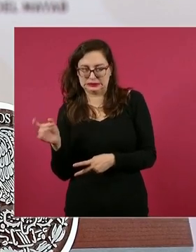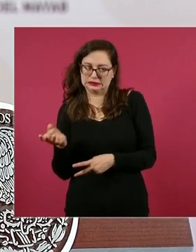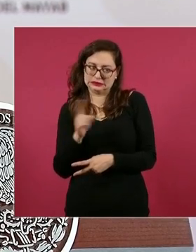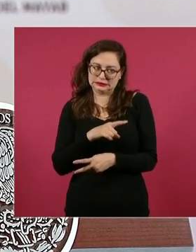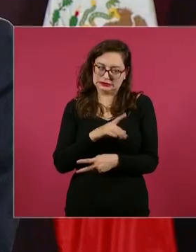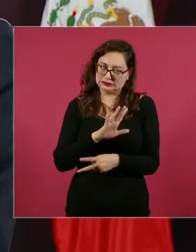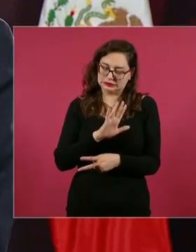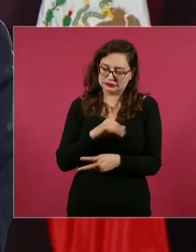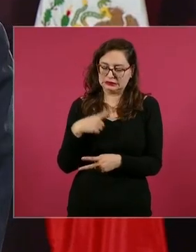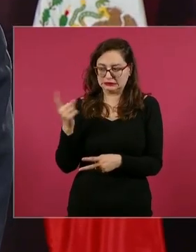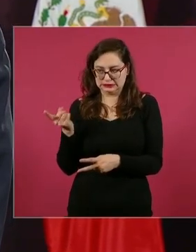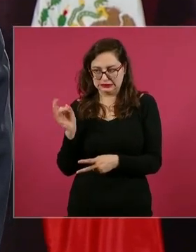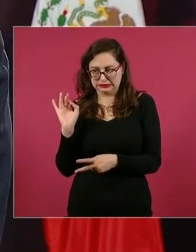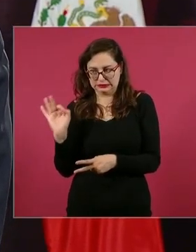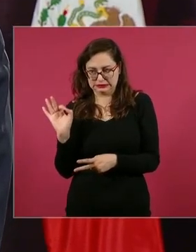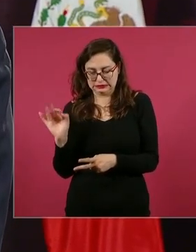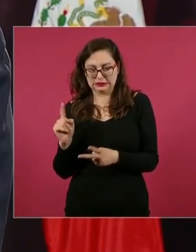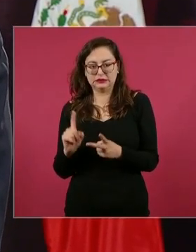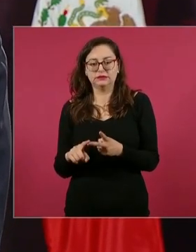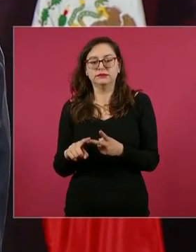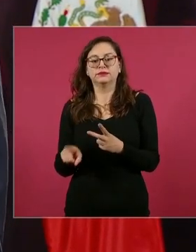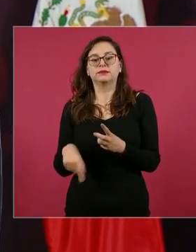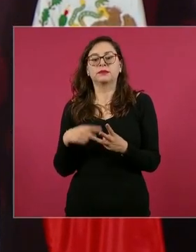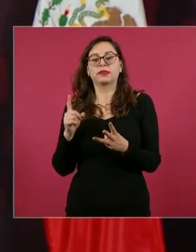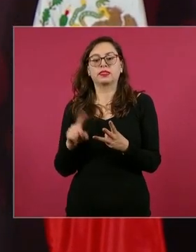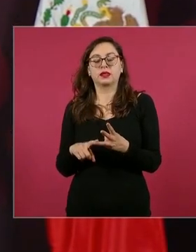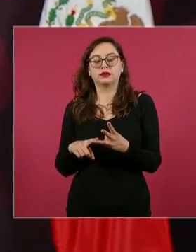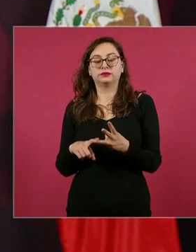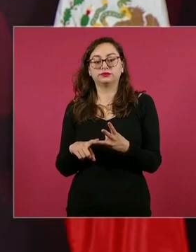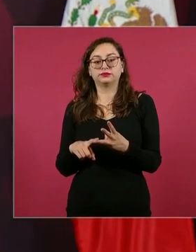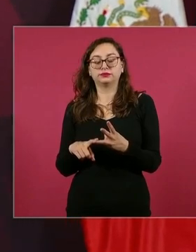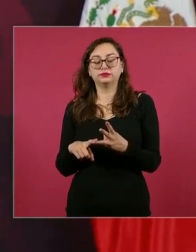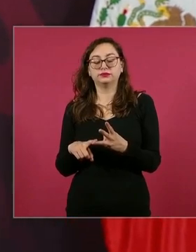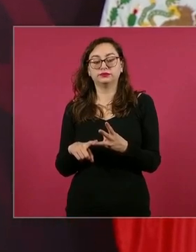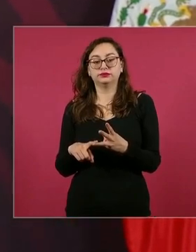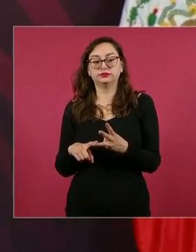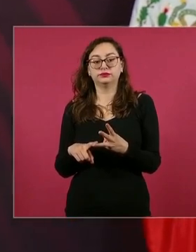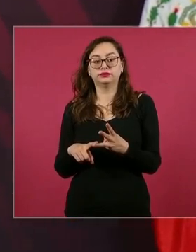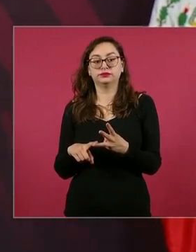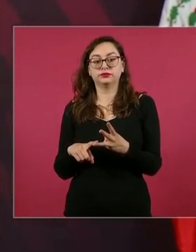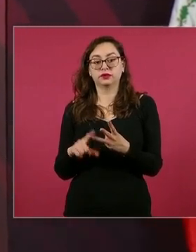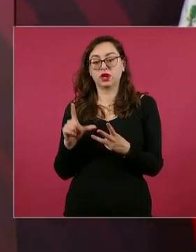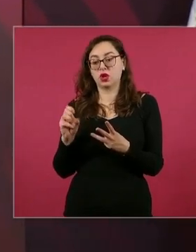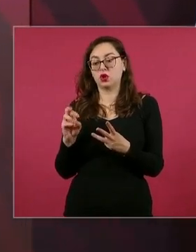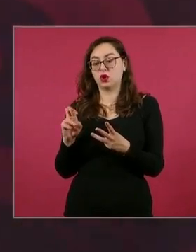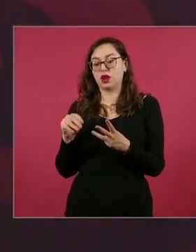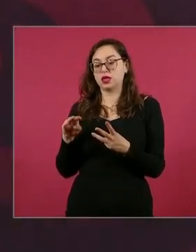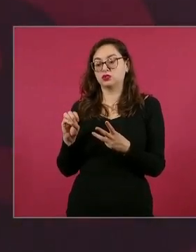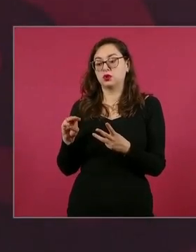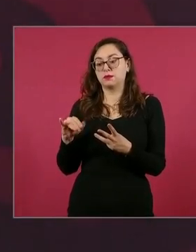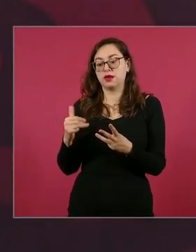extraordinario y este José Agustín Lorenzo